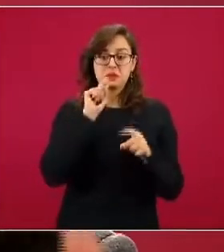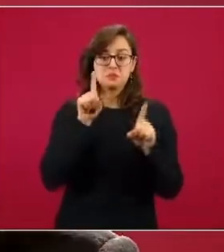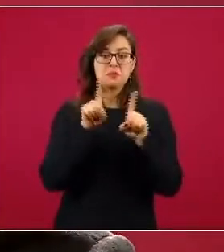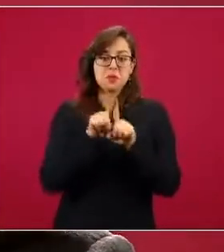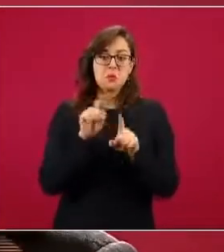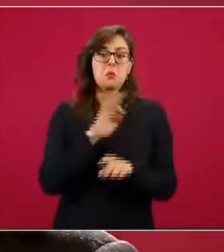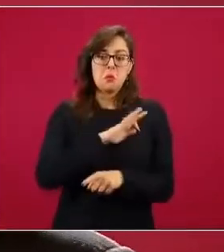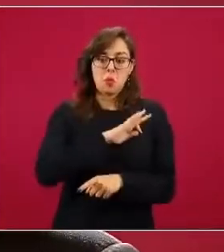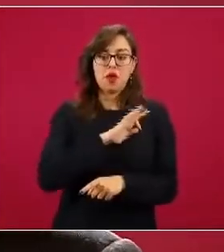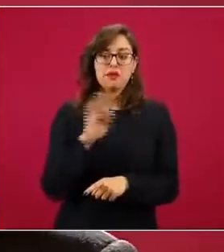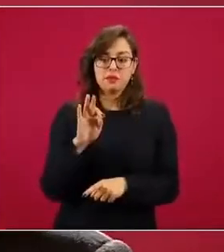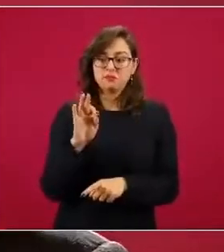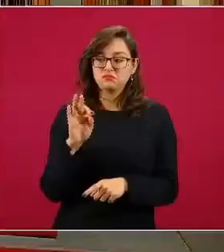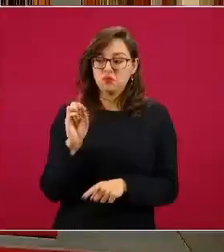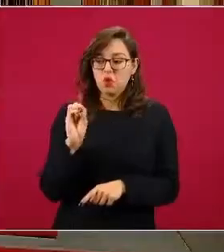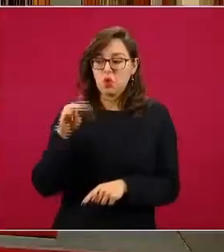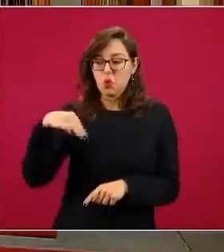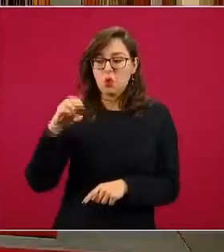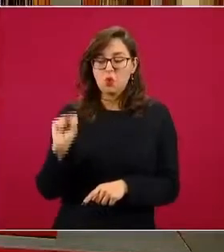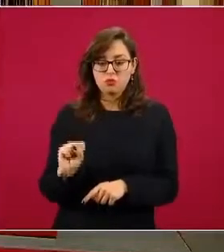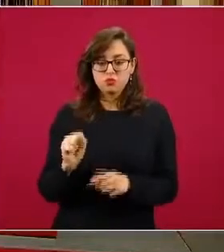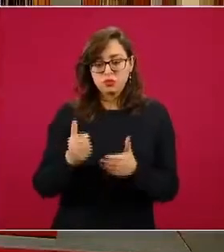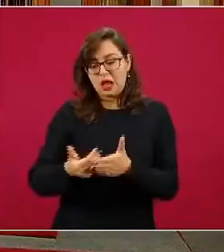OMS utilice el mecanismo de